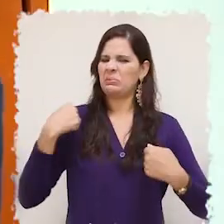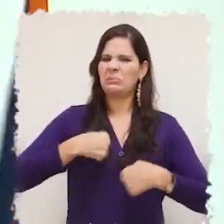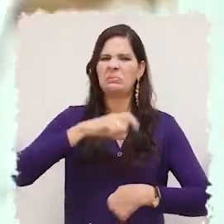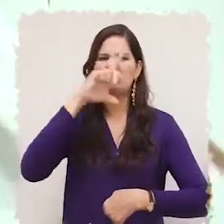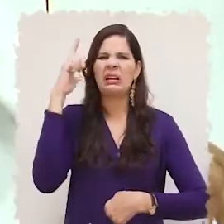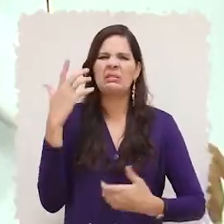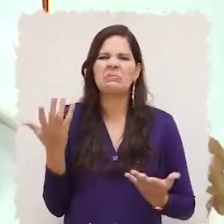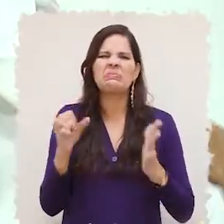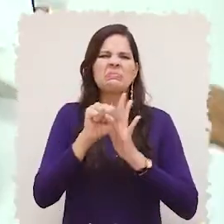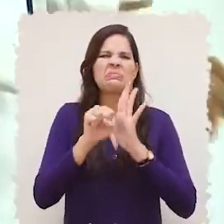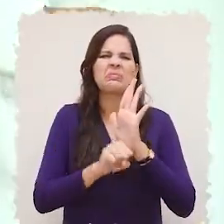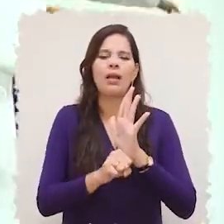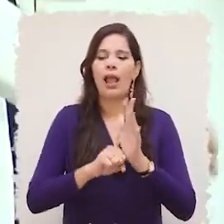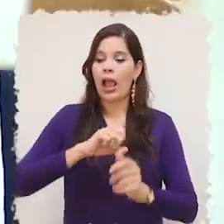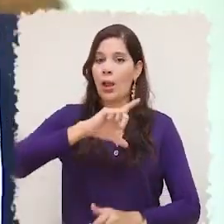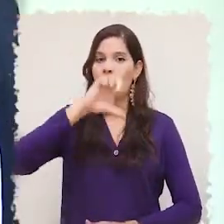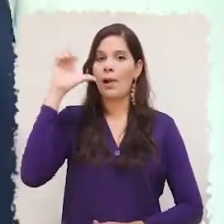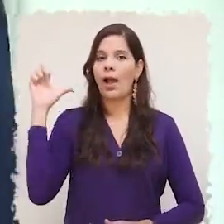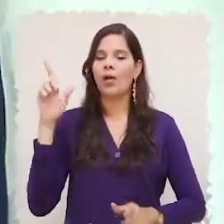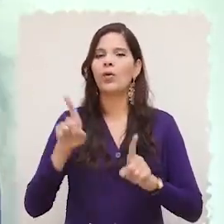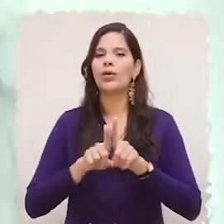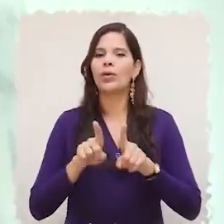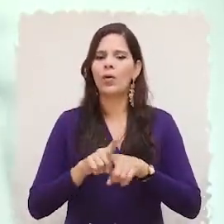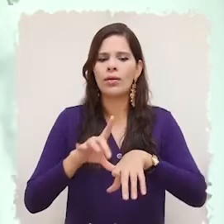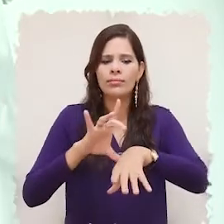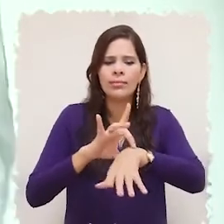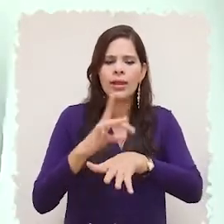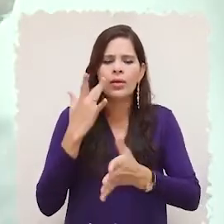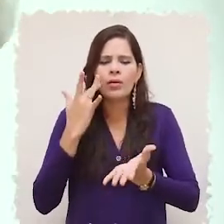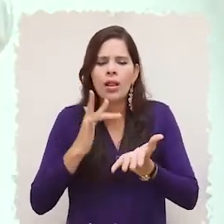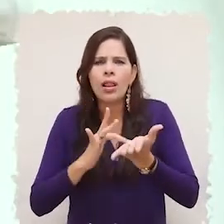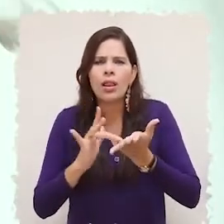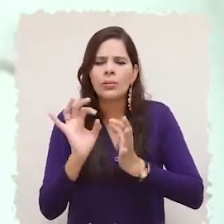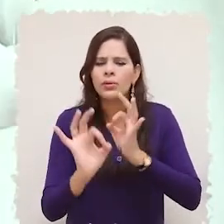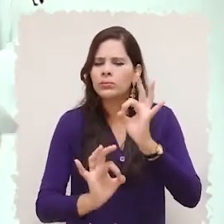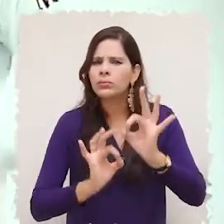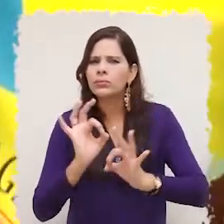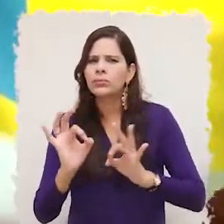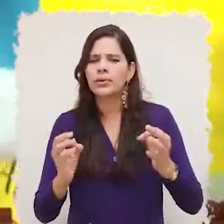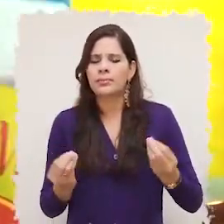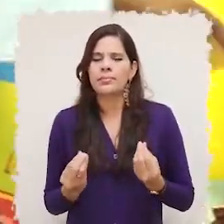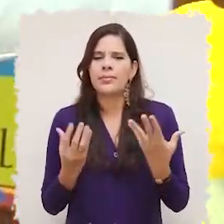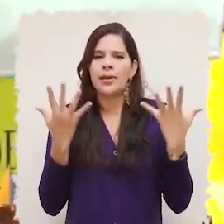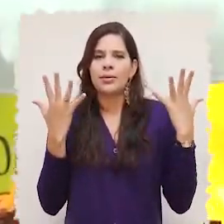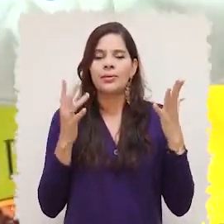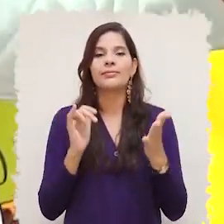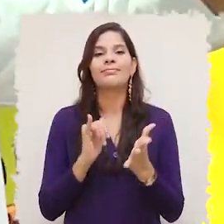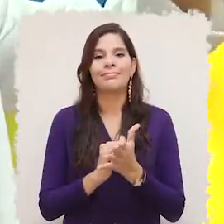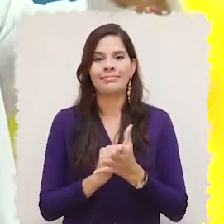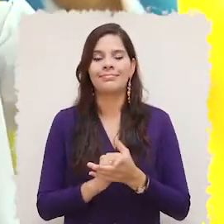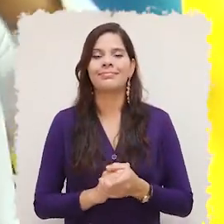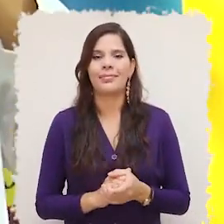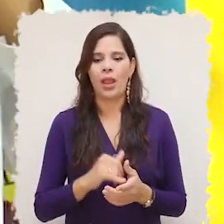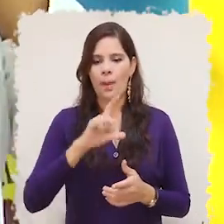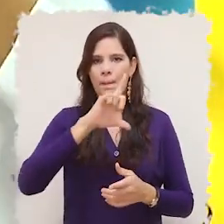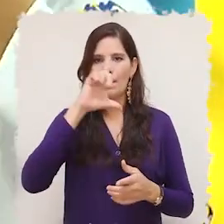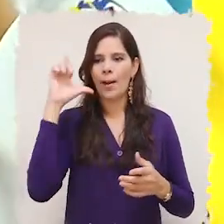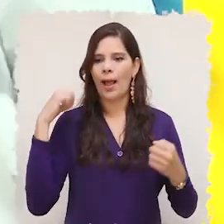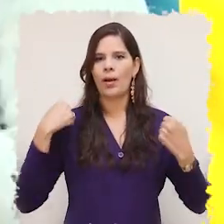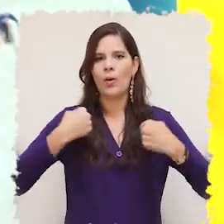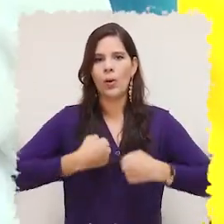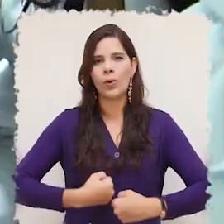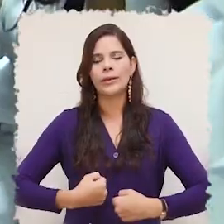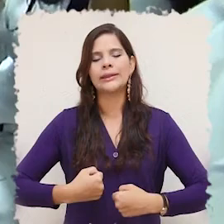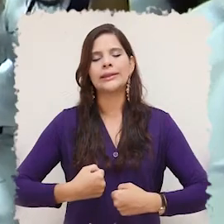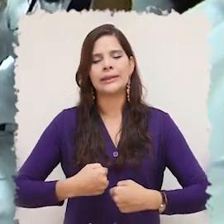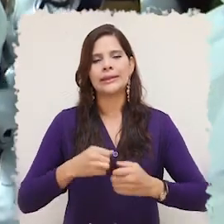derivarse del sentido figurado que la blancura imprime a los actos médicos, siendo este color símbolo de vida. En este caso, el blanco de la